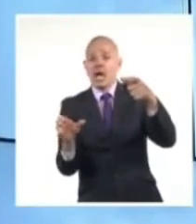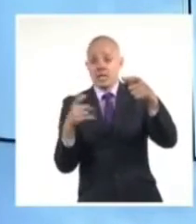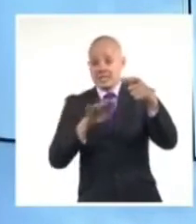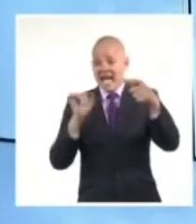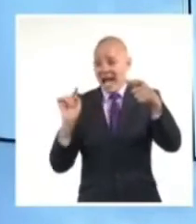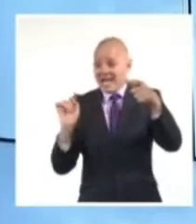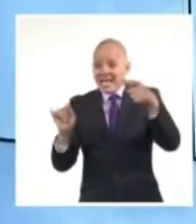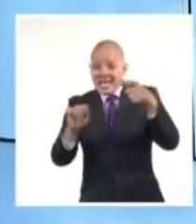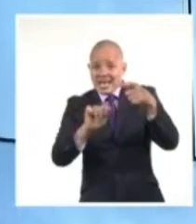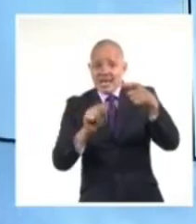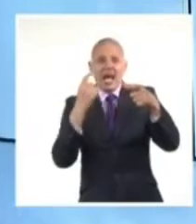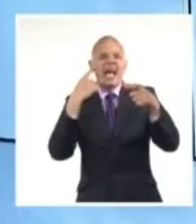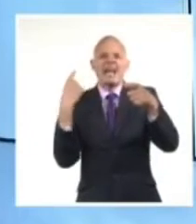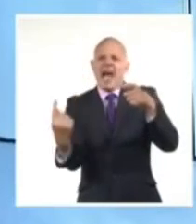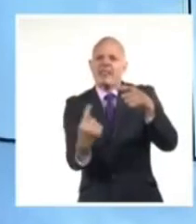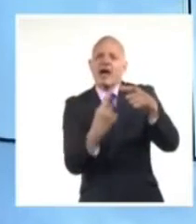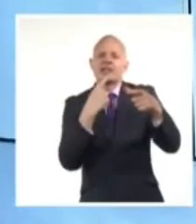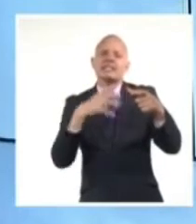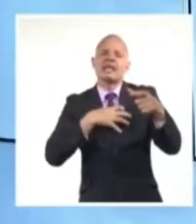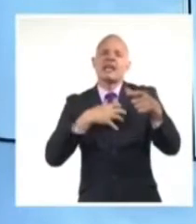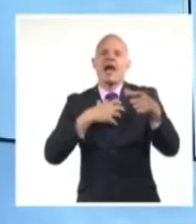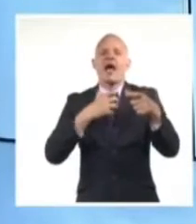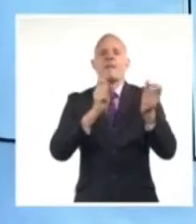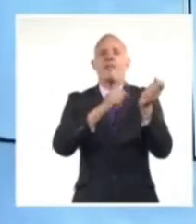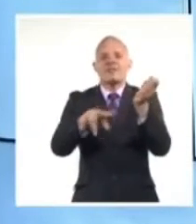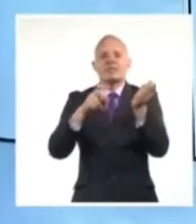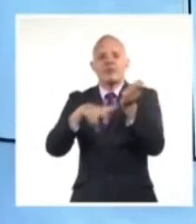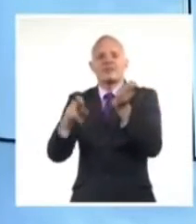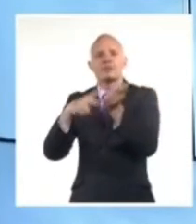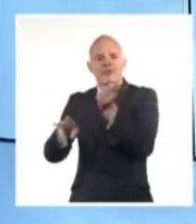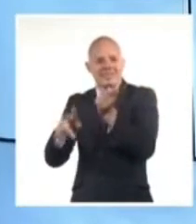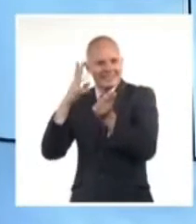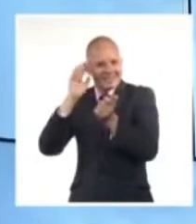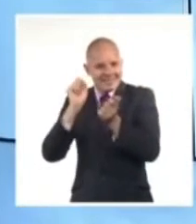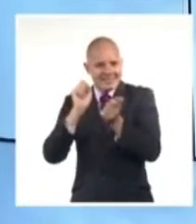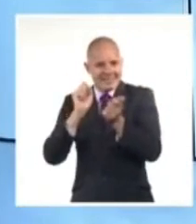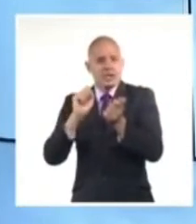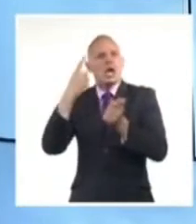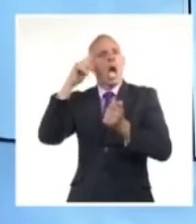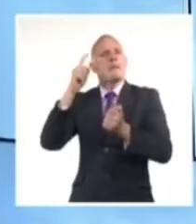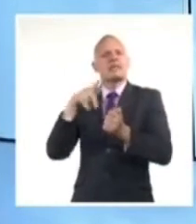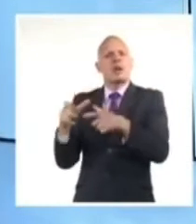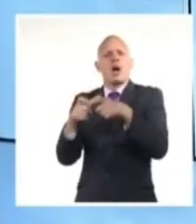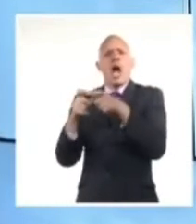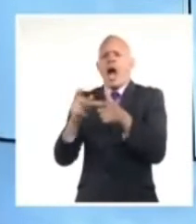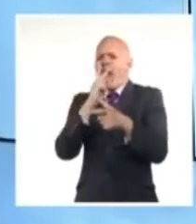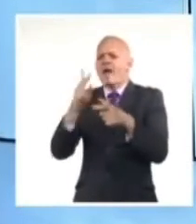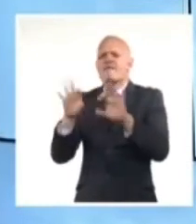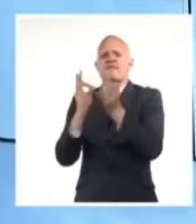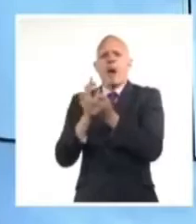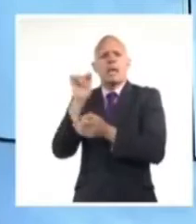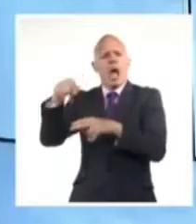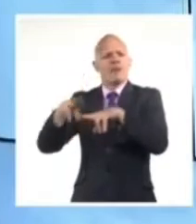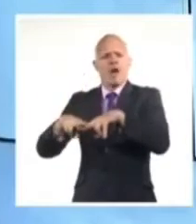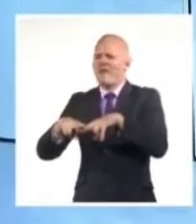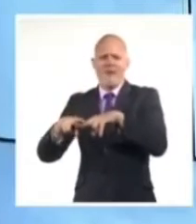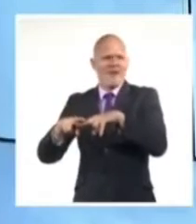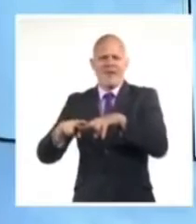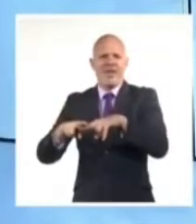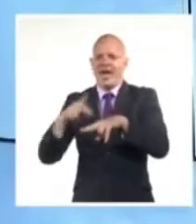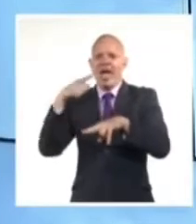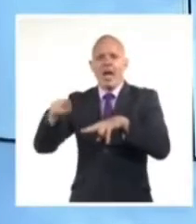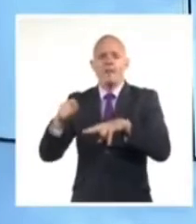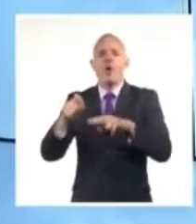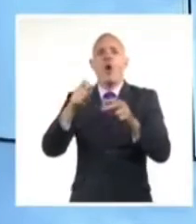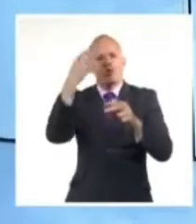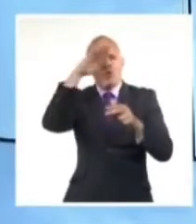tal manera que ellas dirigen estos procesos de aportación, de contribución al desarrollo de la ciencia, a la práctica del derecho en